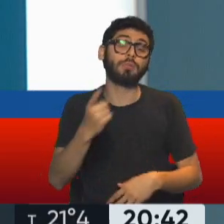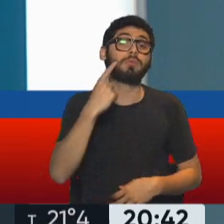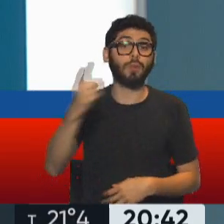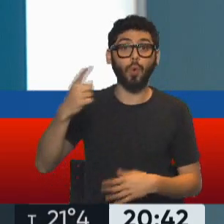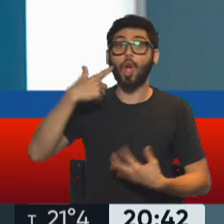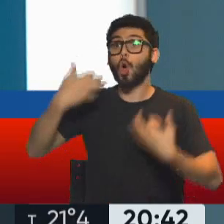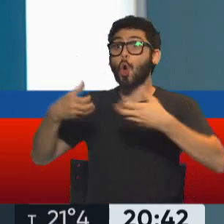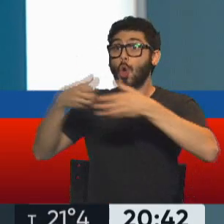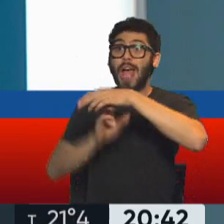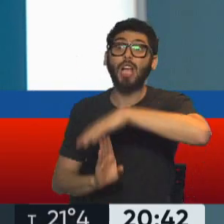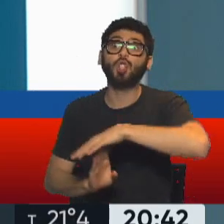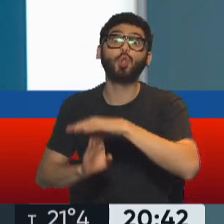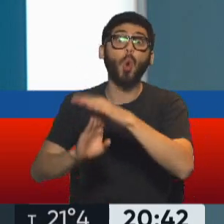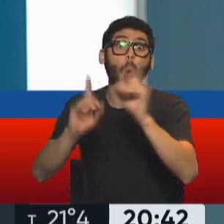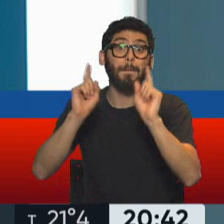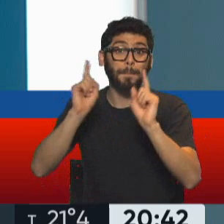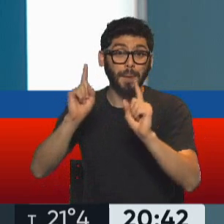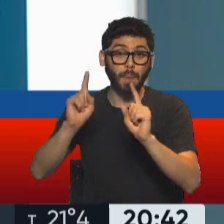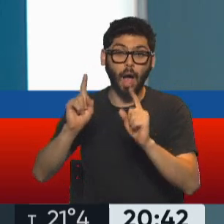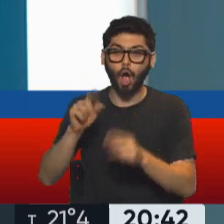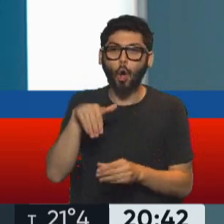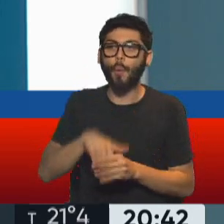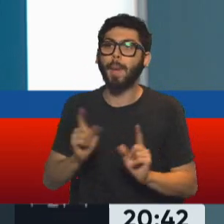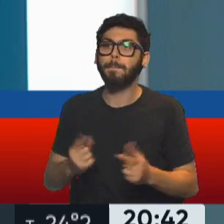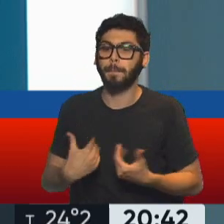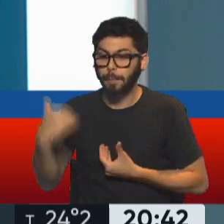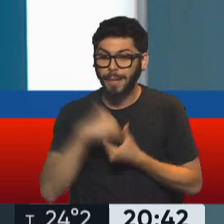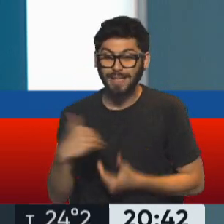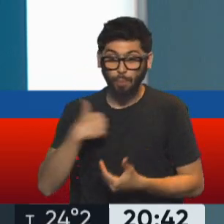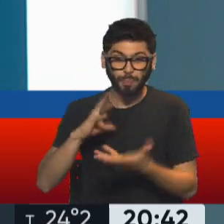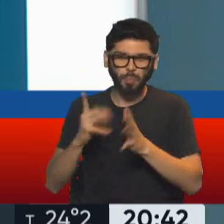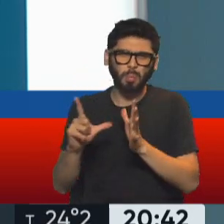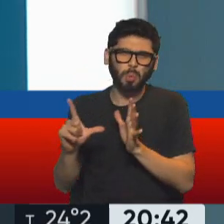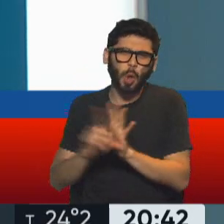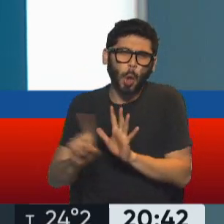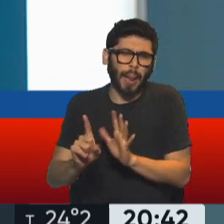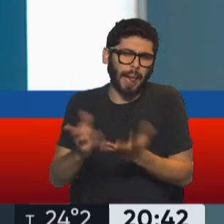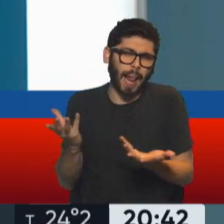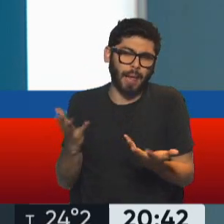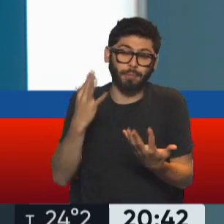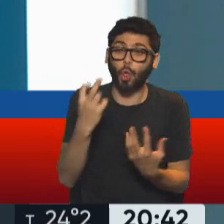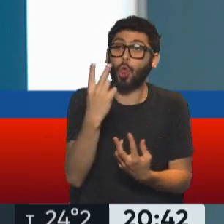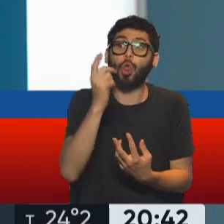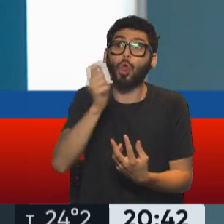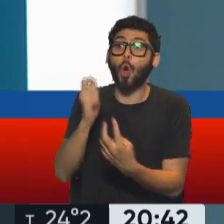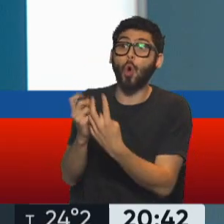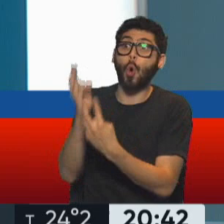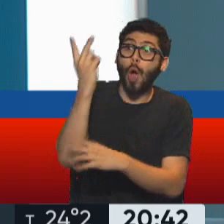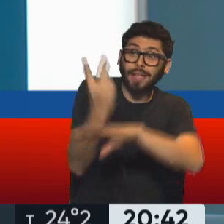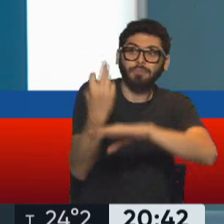la Corte Suprema de Justicia, donde se votaron a sí mismos de manera ilegal, dos jueces que entraron por la